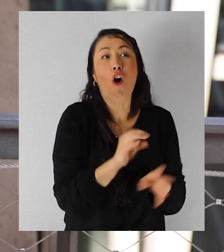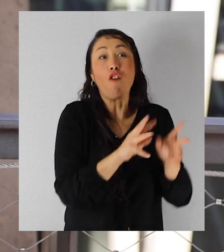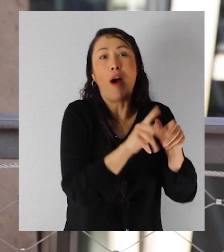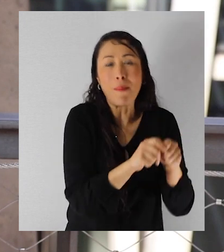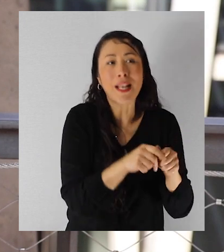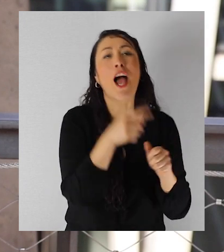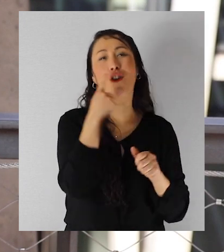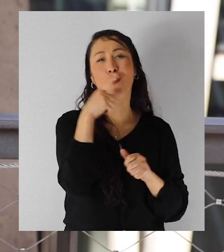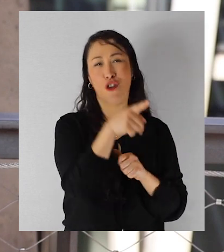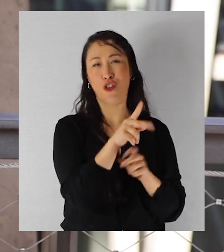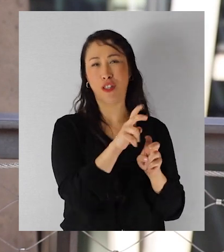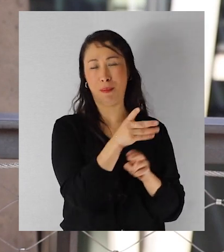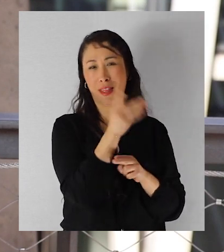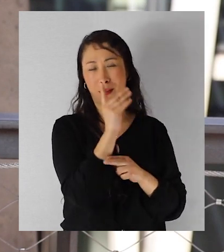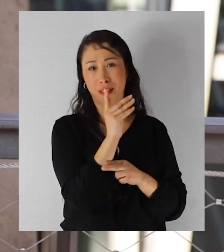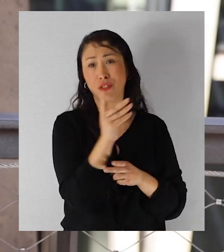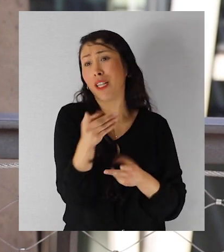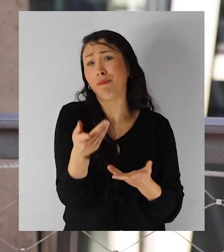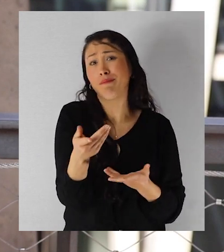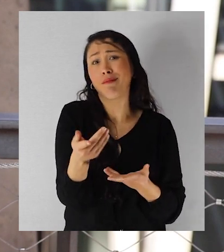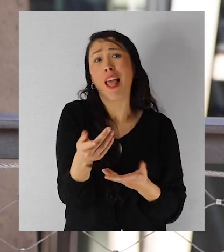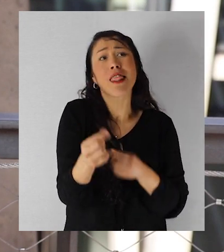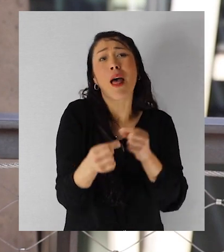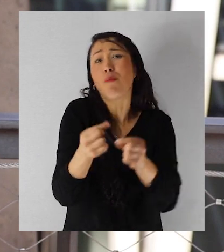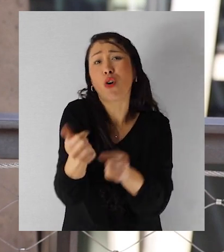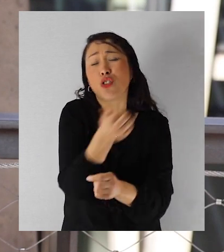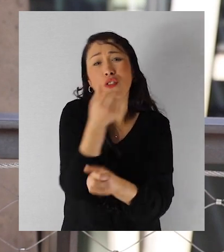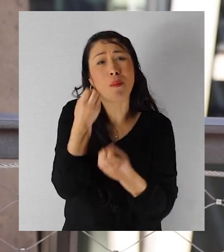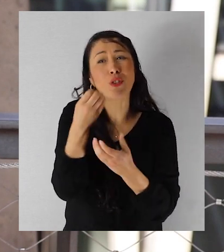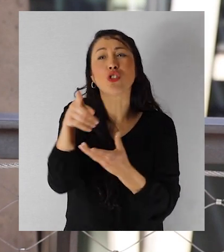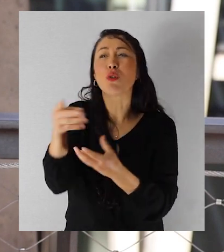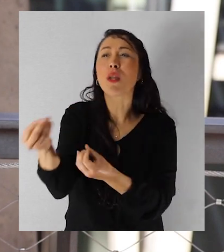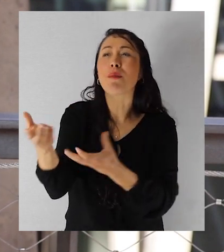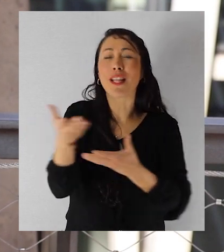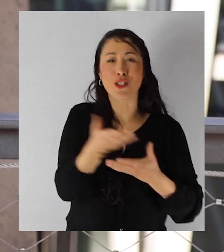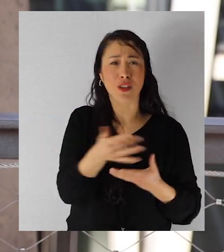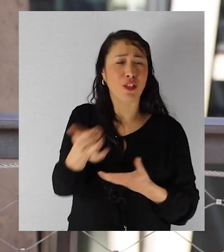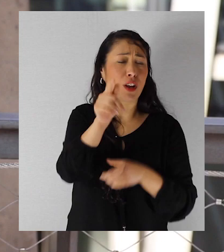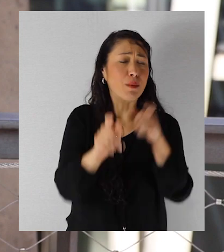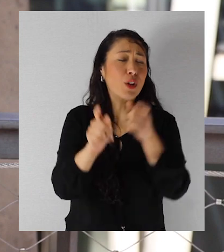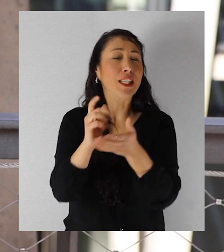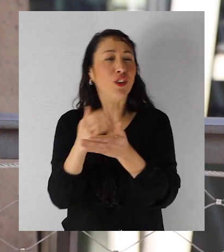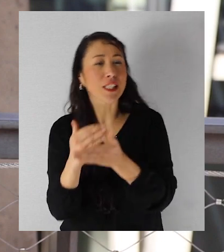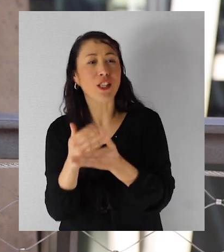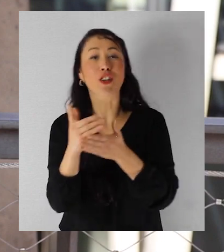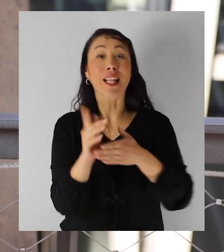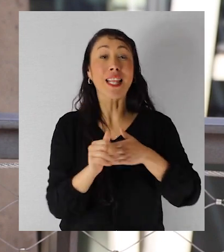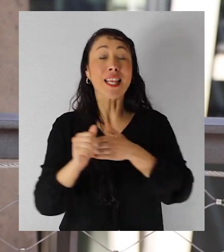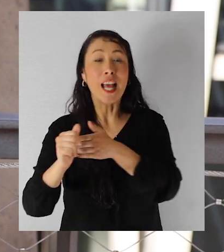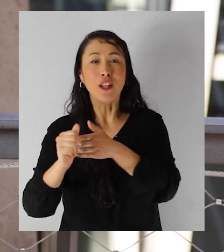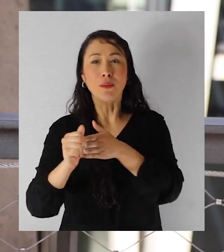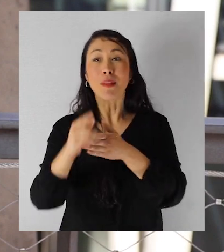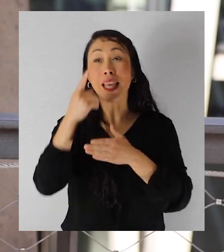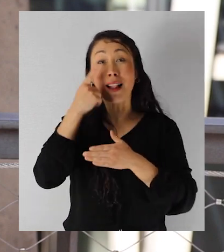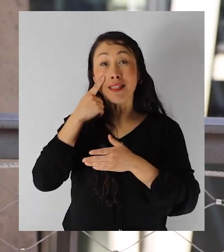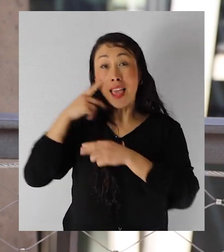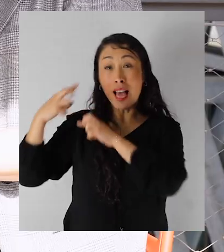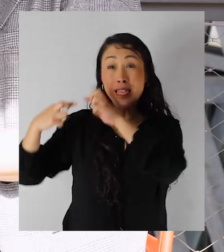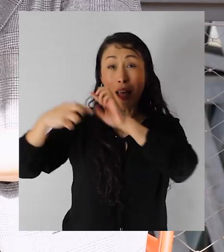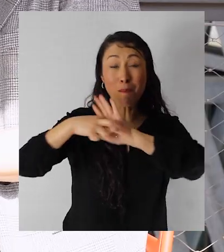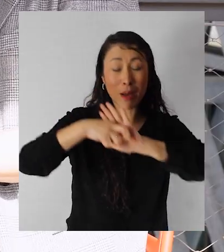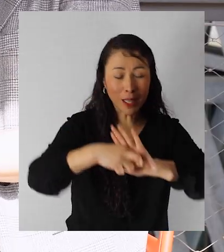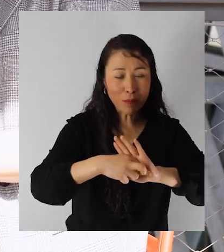conocer más. Entonces esta también es una invitación entonces a todos los voluntarios y a los organizadores del Día de los Patrimonios a que